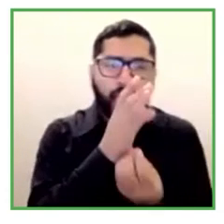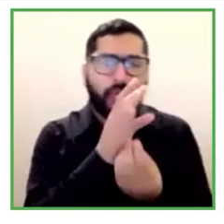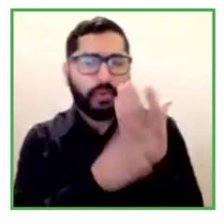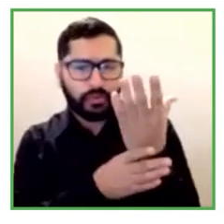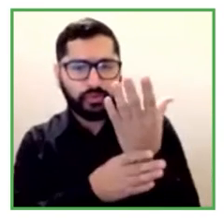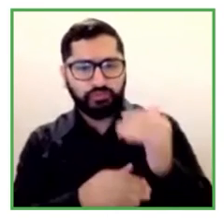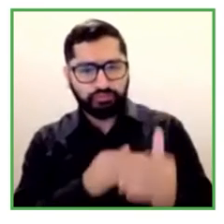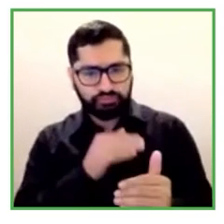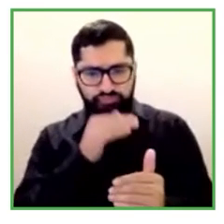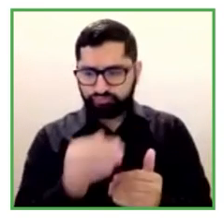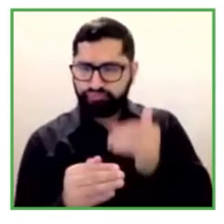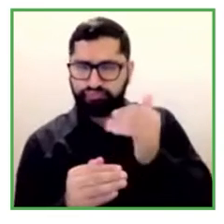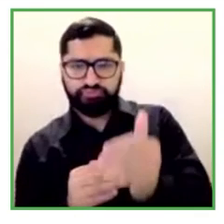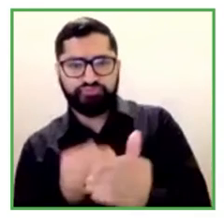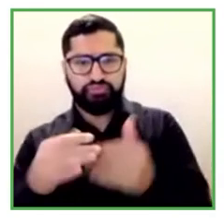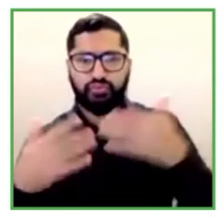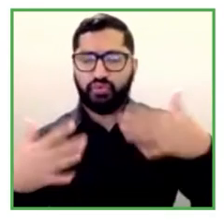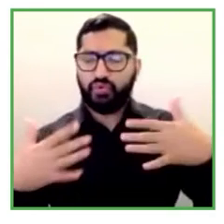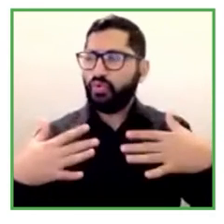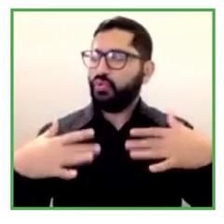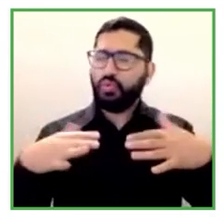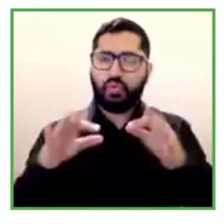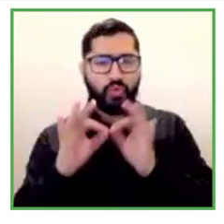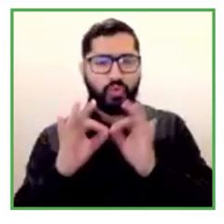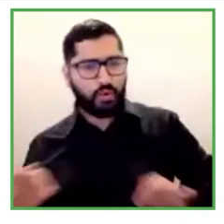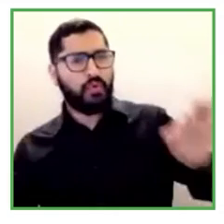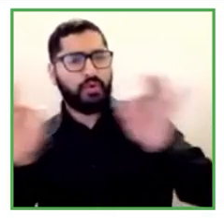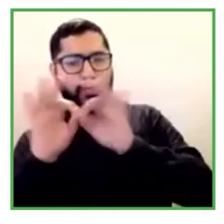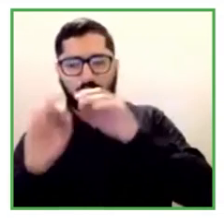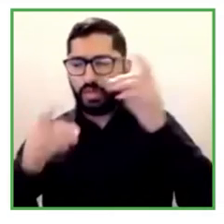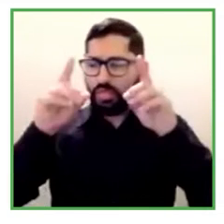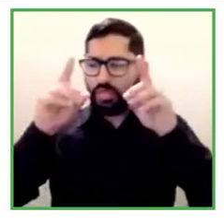la diversidad y la inclusión.